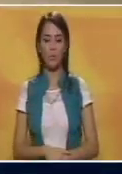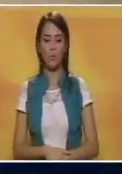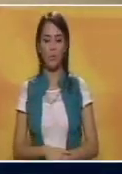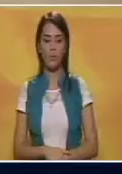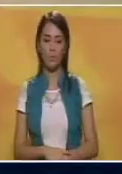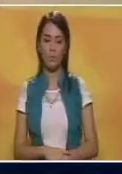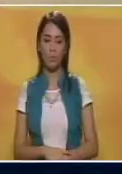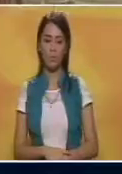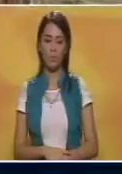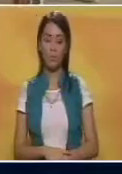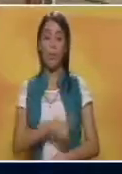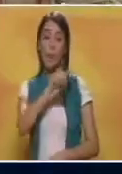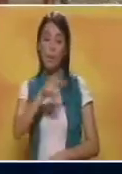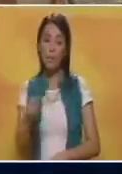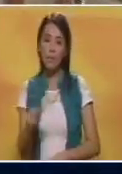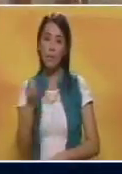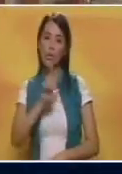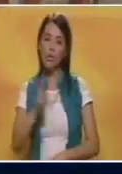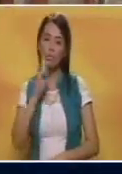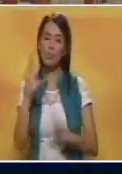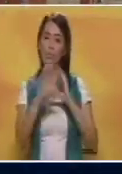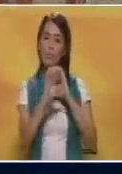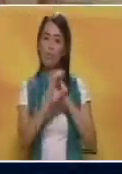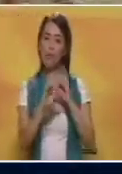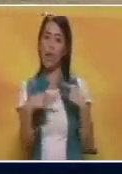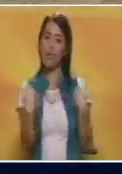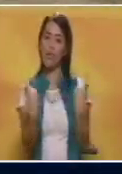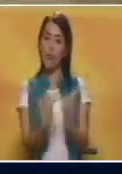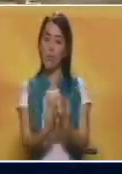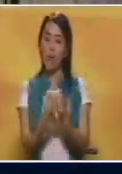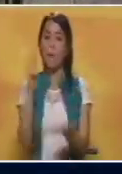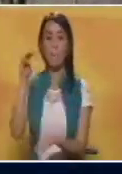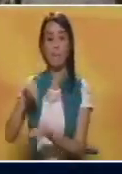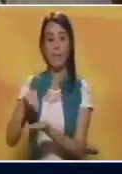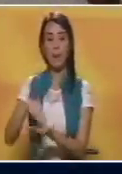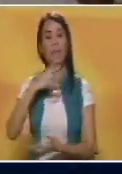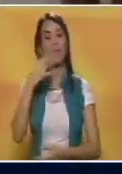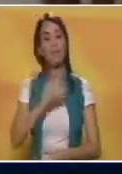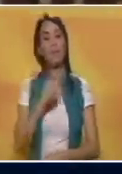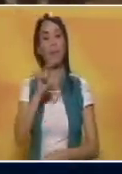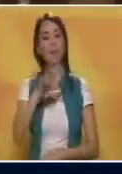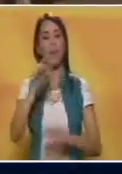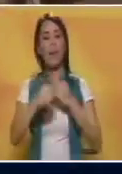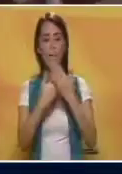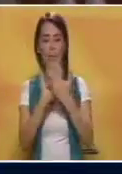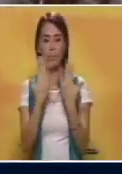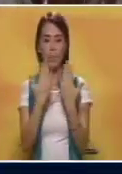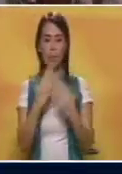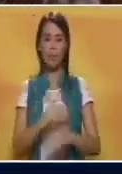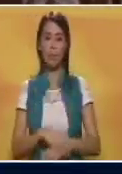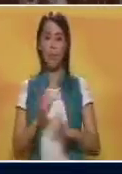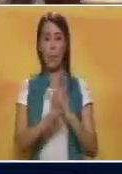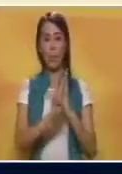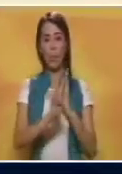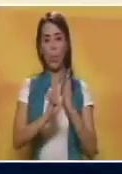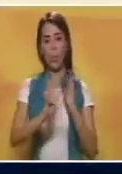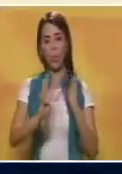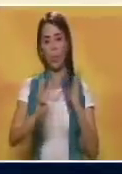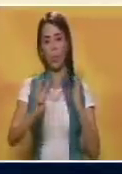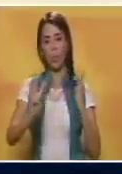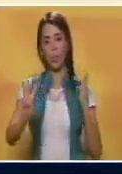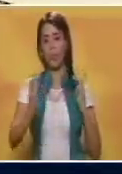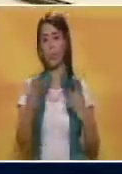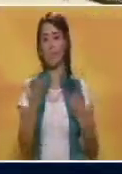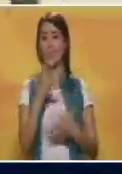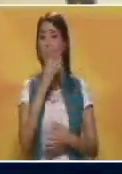entre tanto los usuarios del transporte público en esta zona del estado miranda aseguraron que desde las tres de la madrugada deben hacer colas por la falta